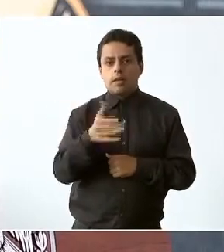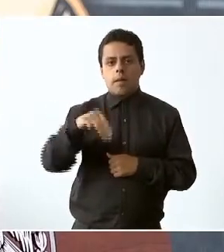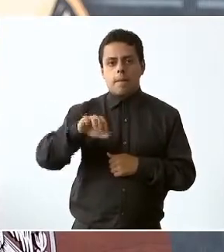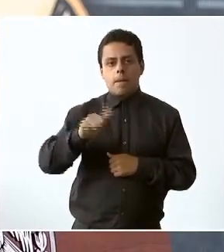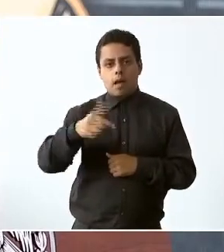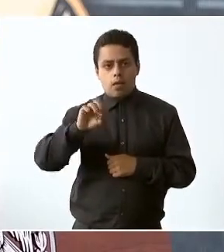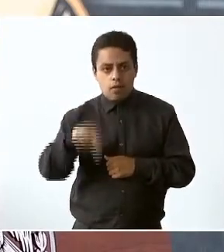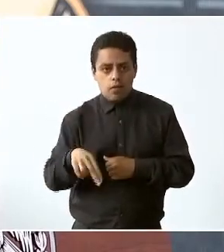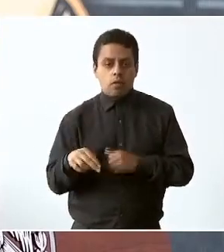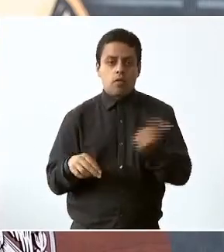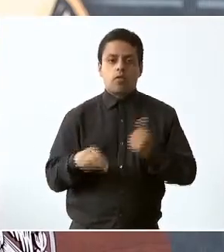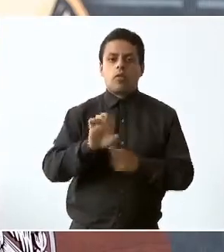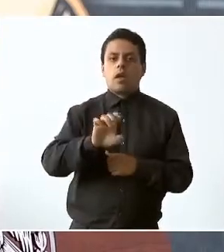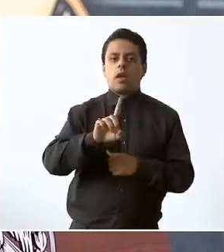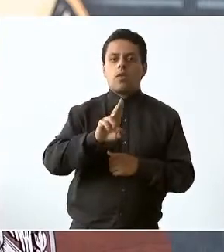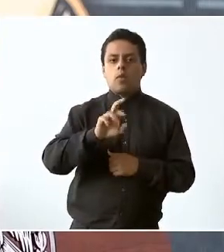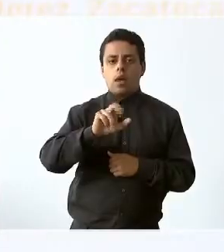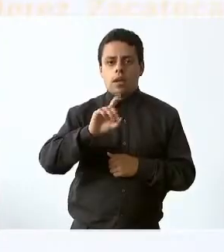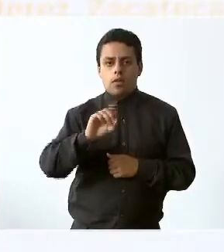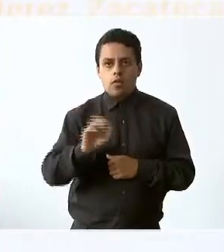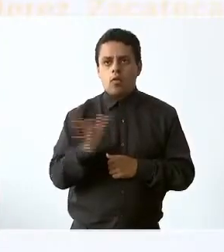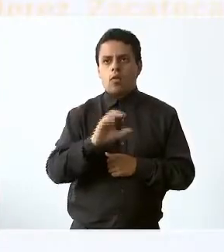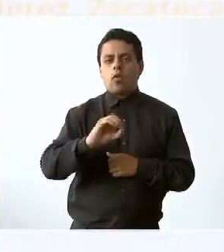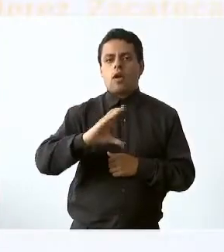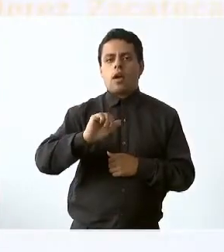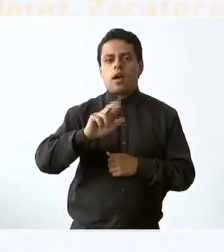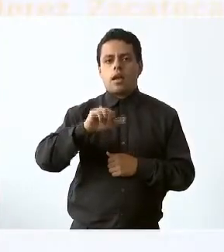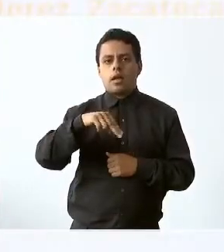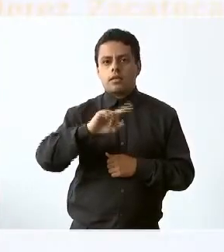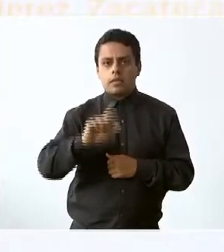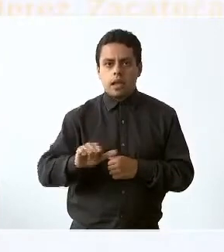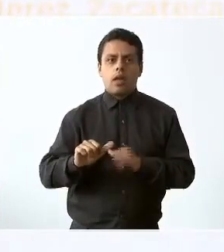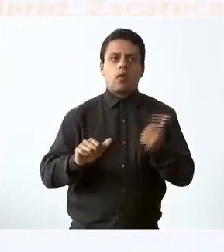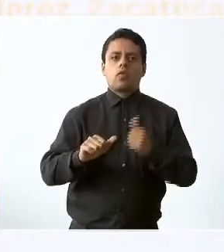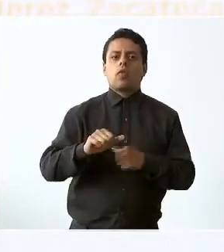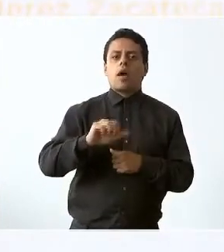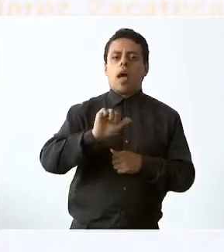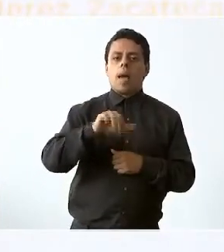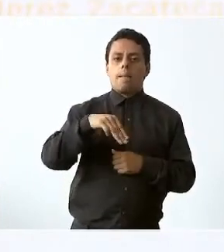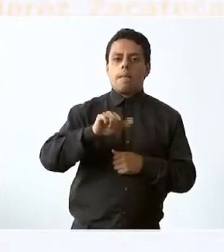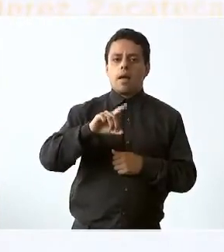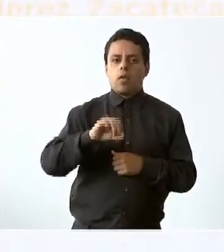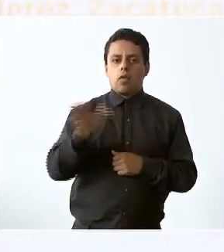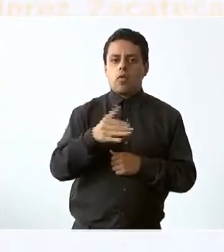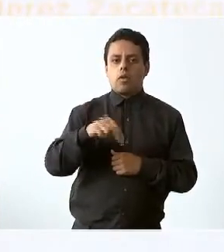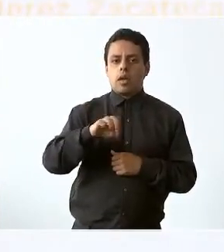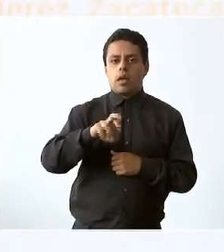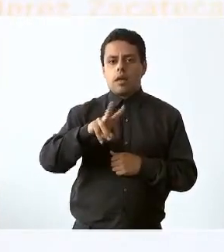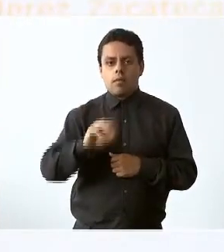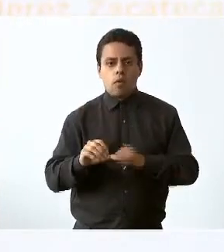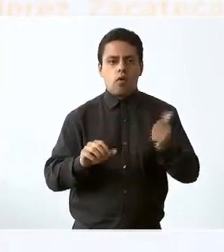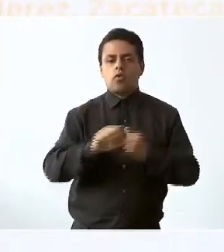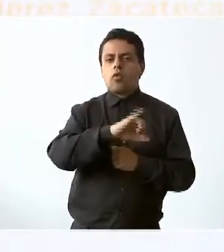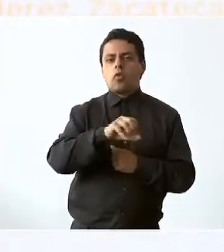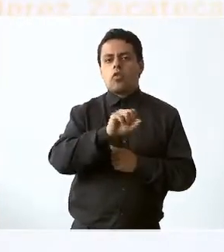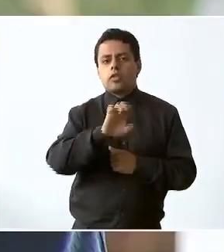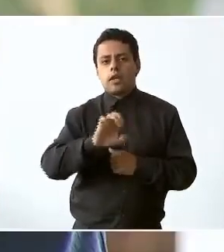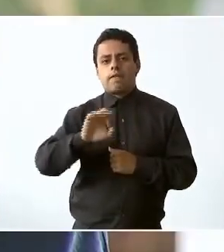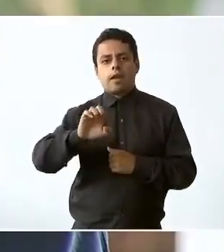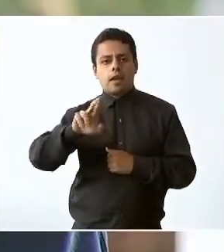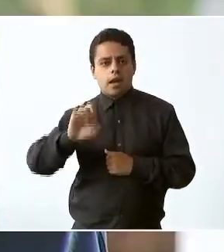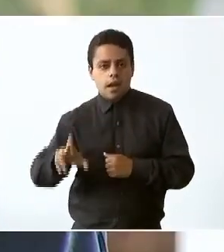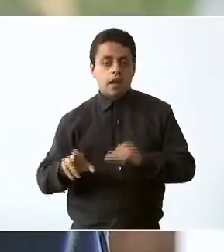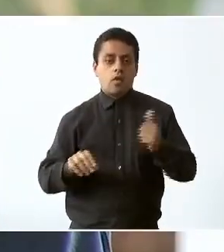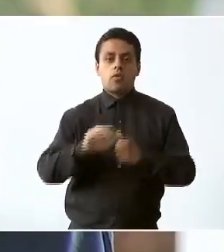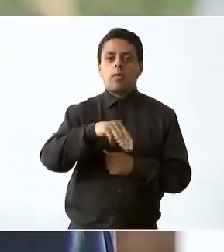Eduardo Ocaranza, Amado Nervo, José Ferrell, Miguel